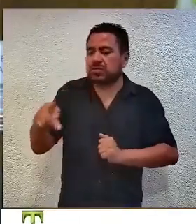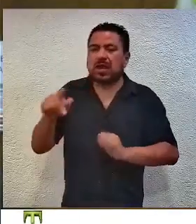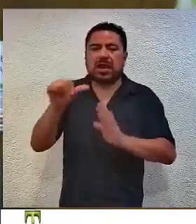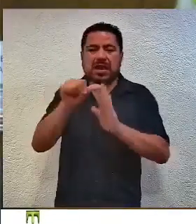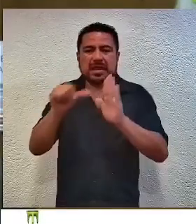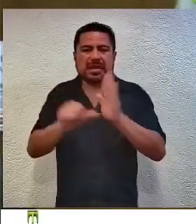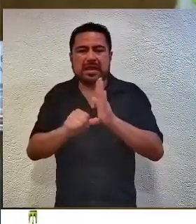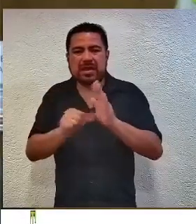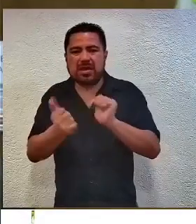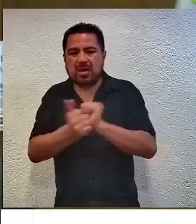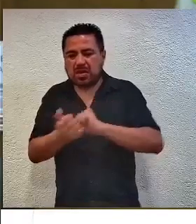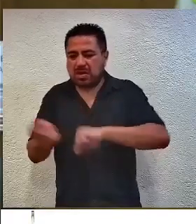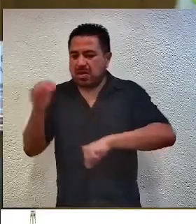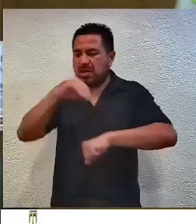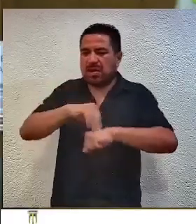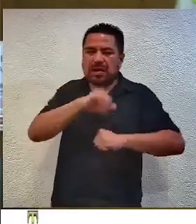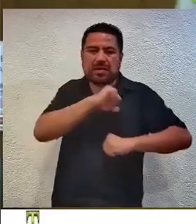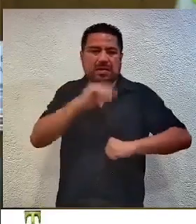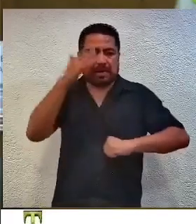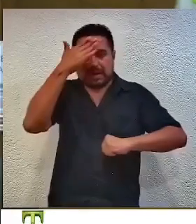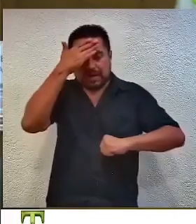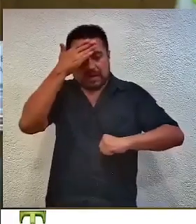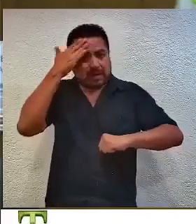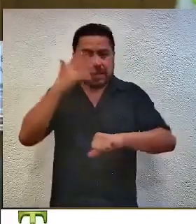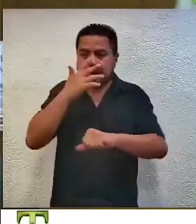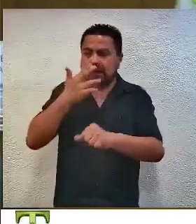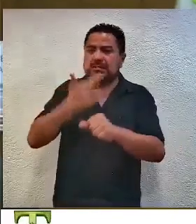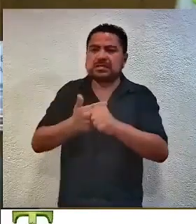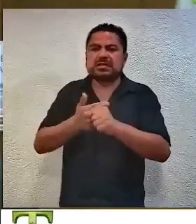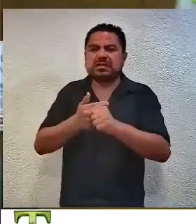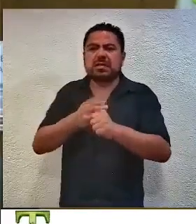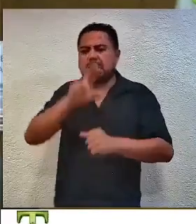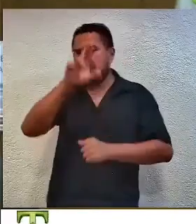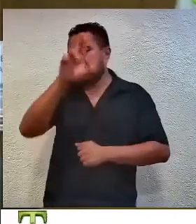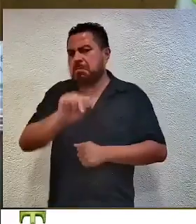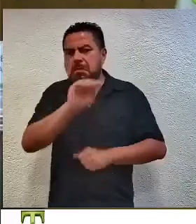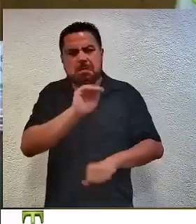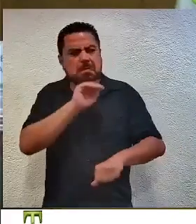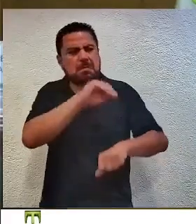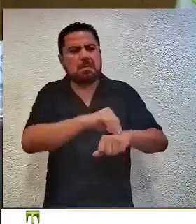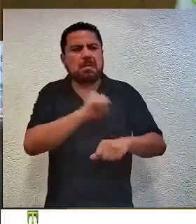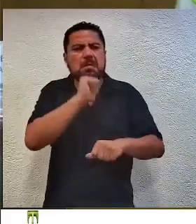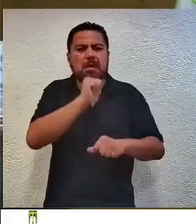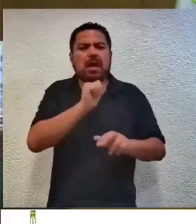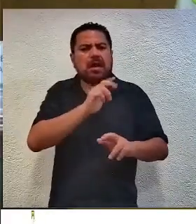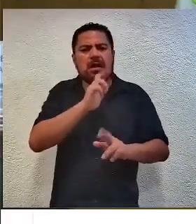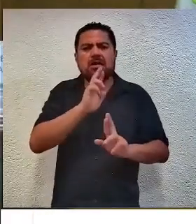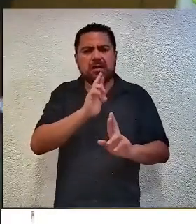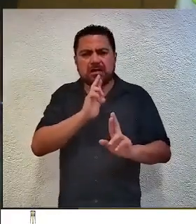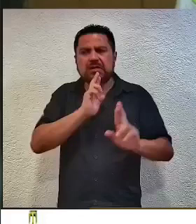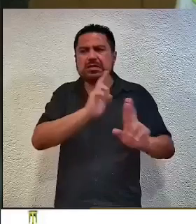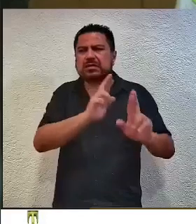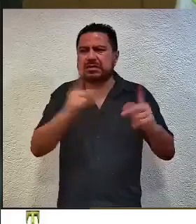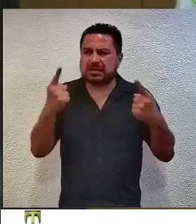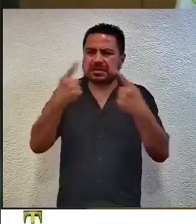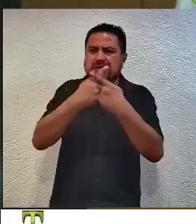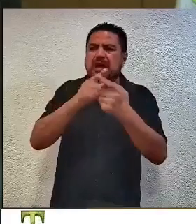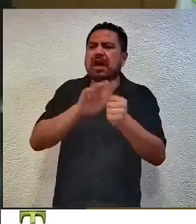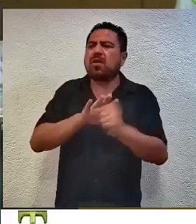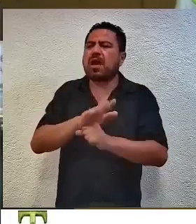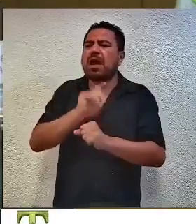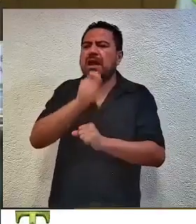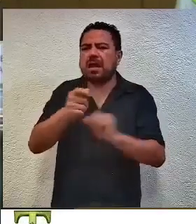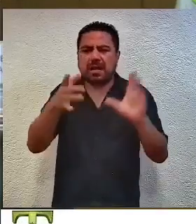en que se fundó su competencia, el órgano responsable no le faculta expresamente resolver controversias en las que se